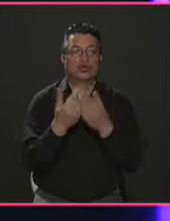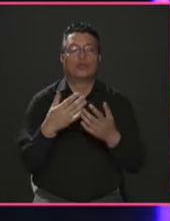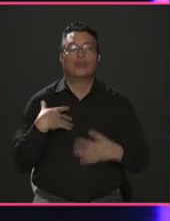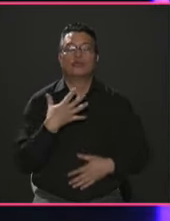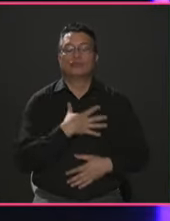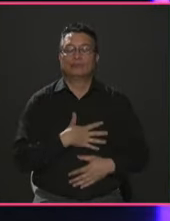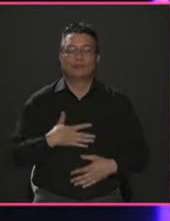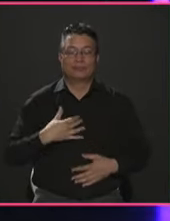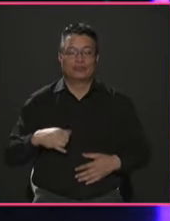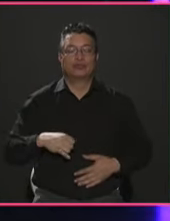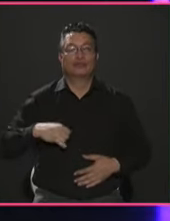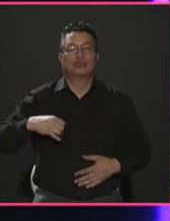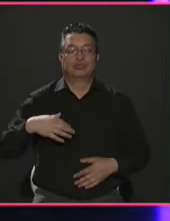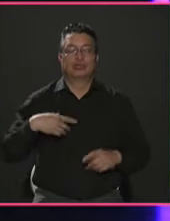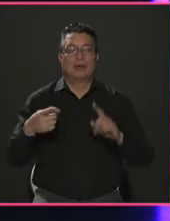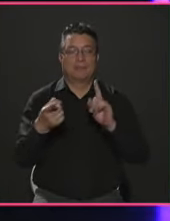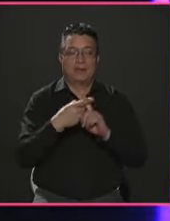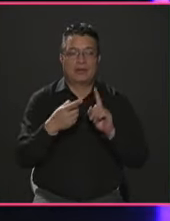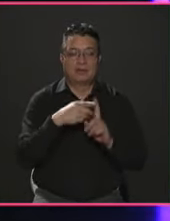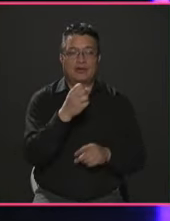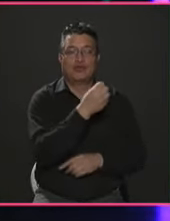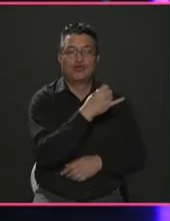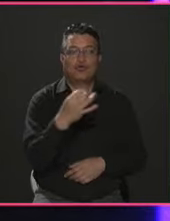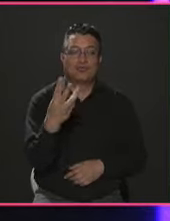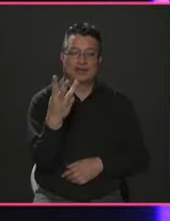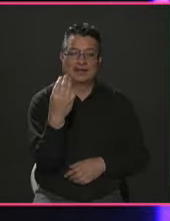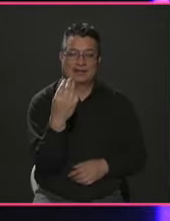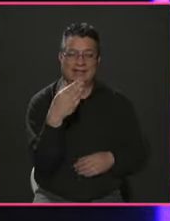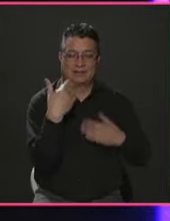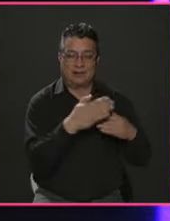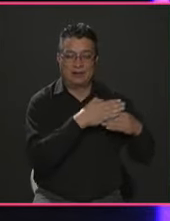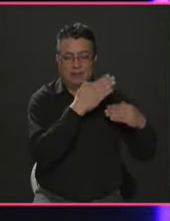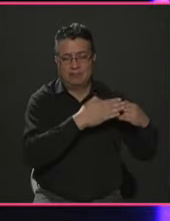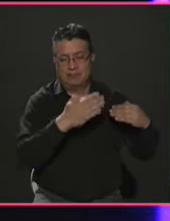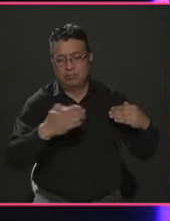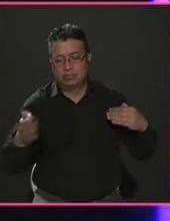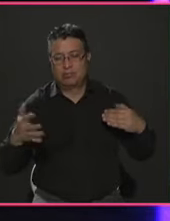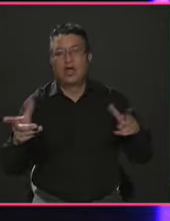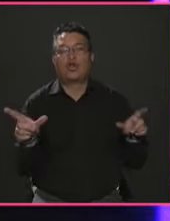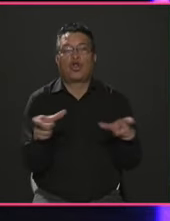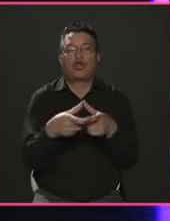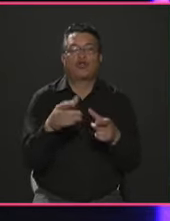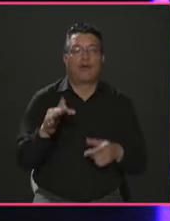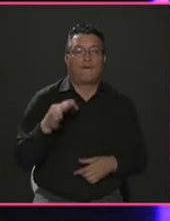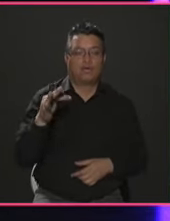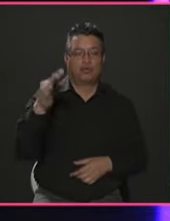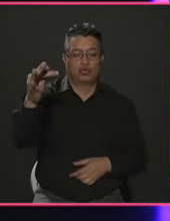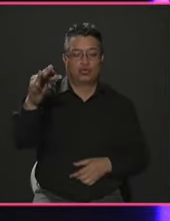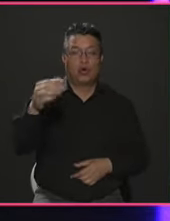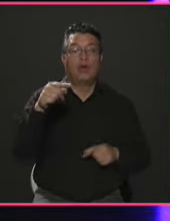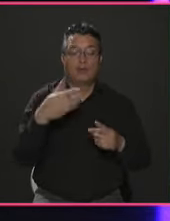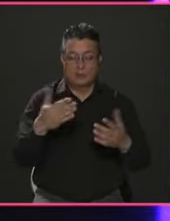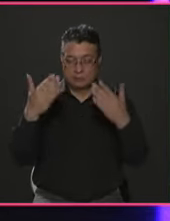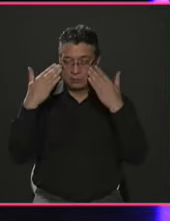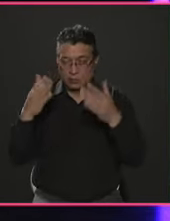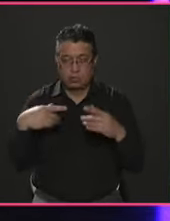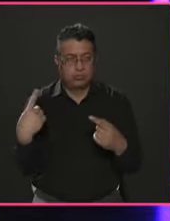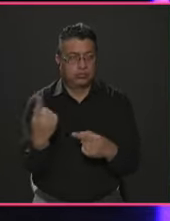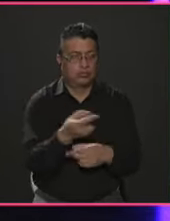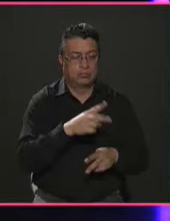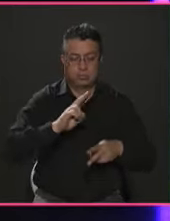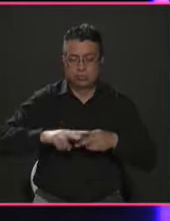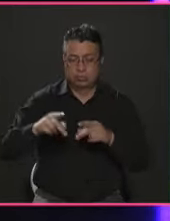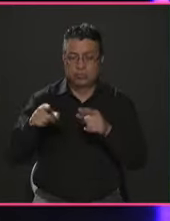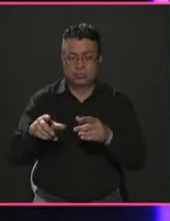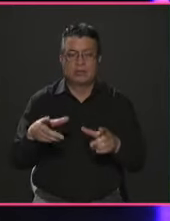honor participar en la decimotercera edición del congreso del futuro y saludamos por su organización al honorable senado de la